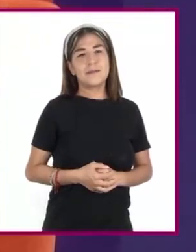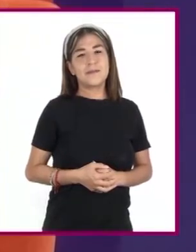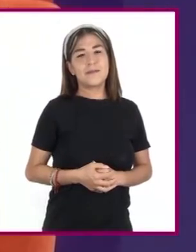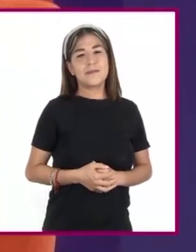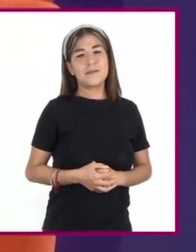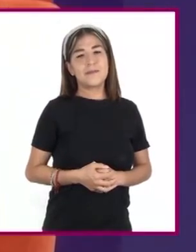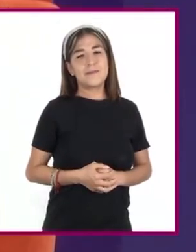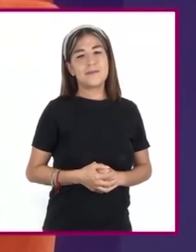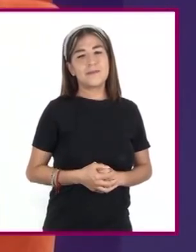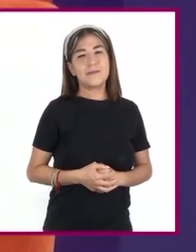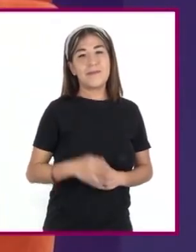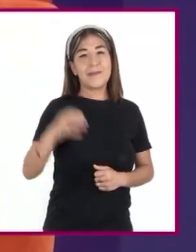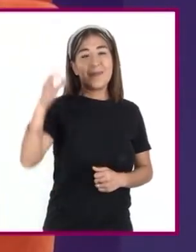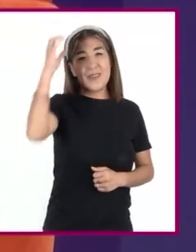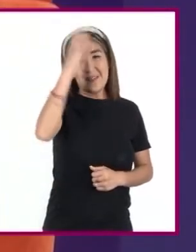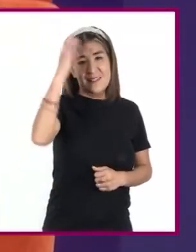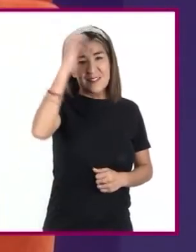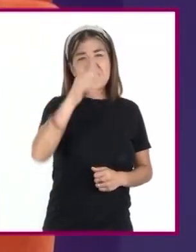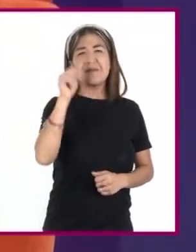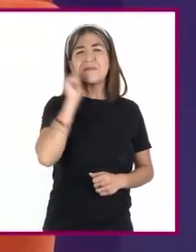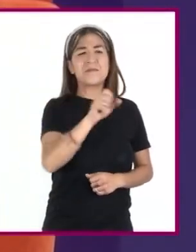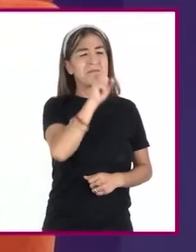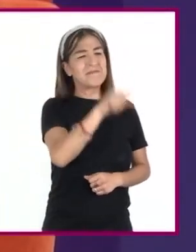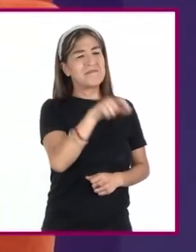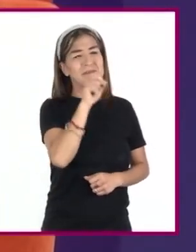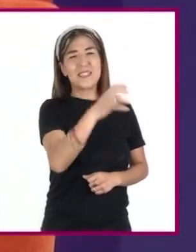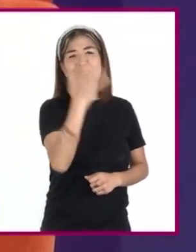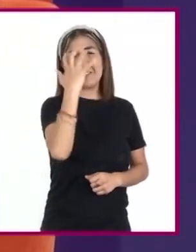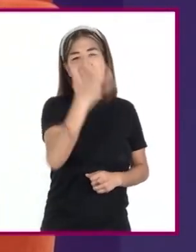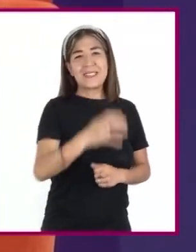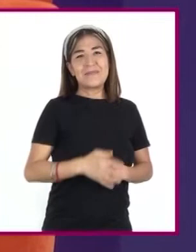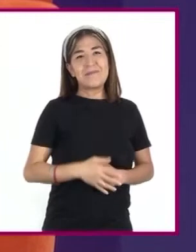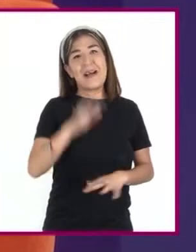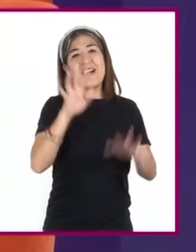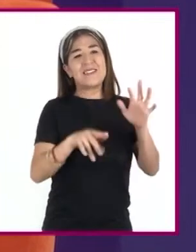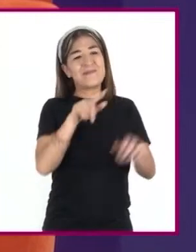Ciencia siempre seria y al momento se repasa.